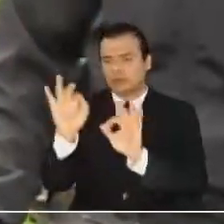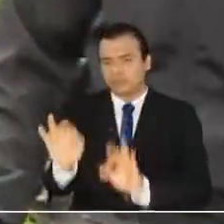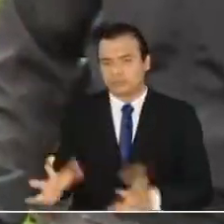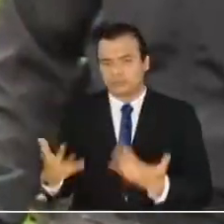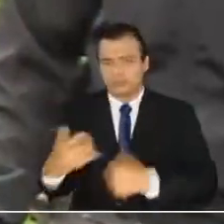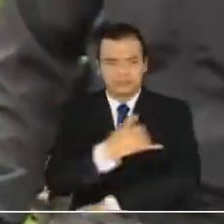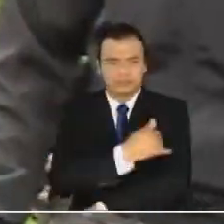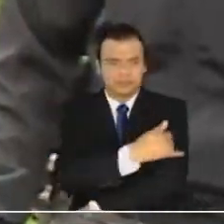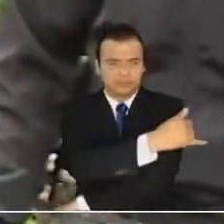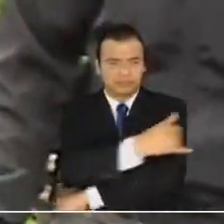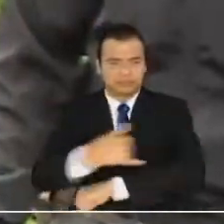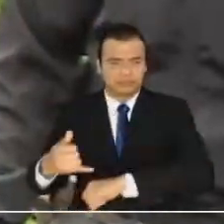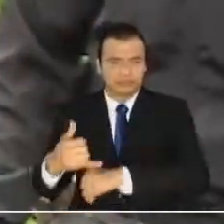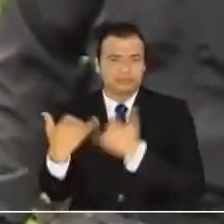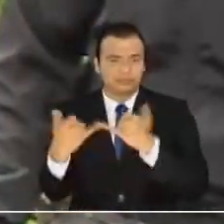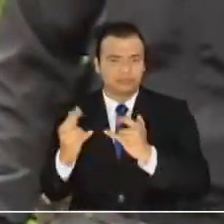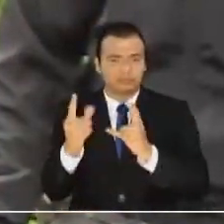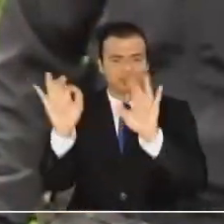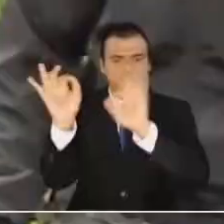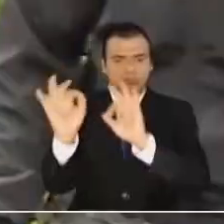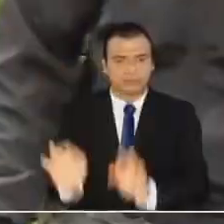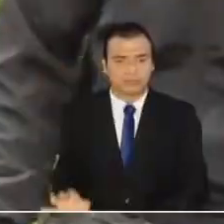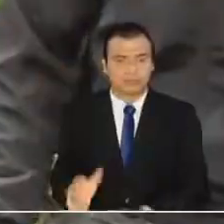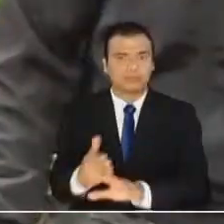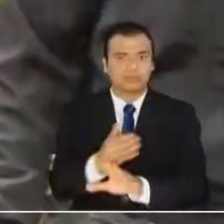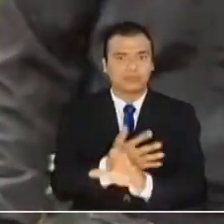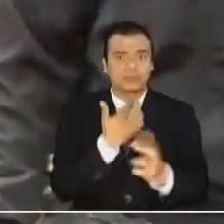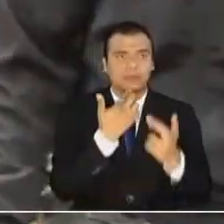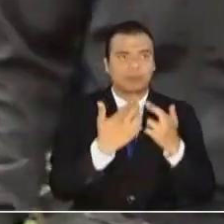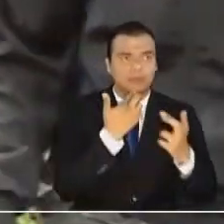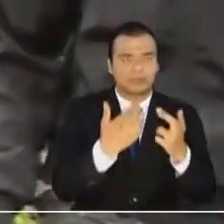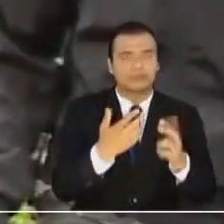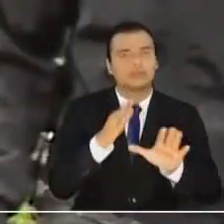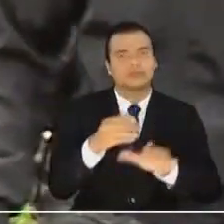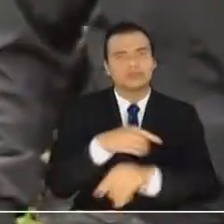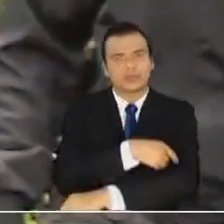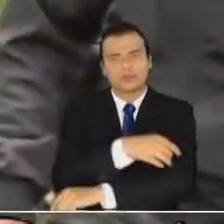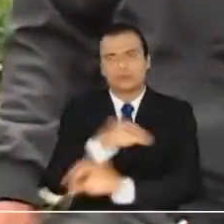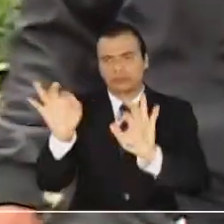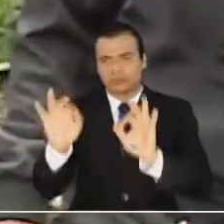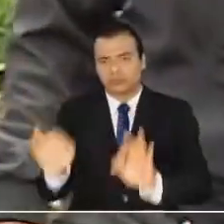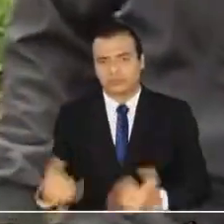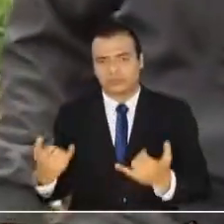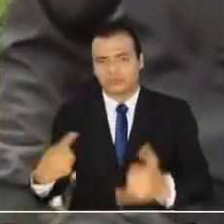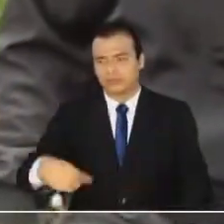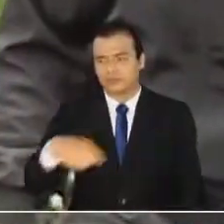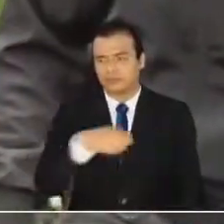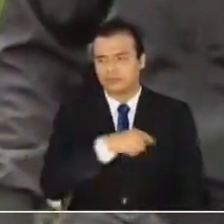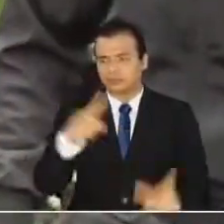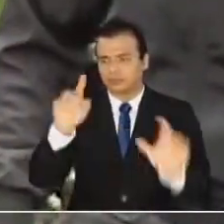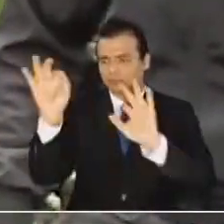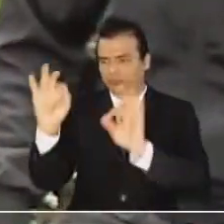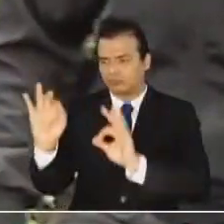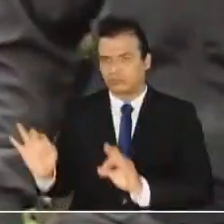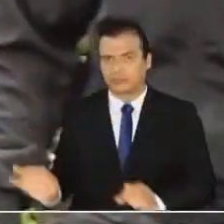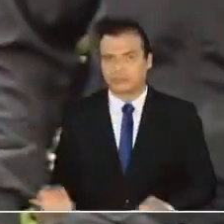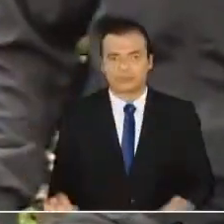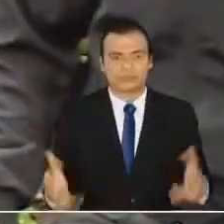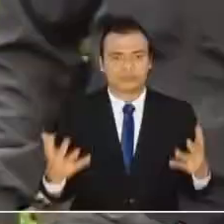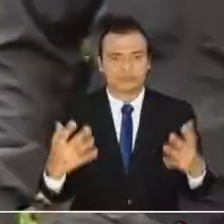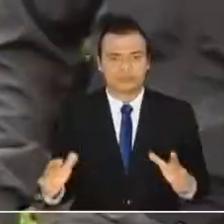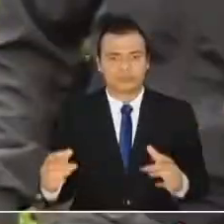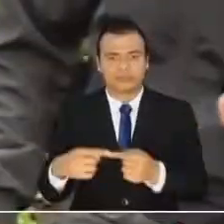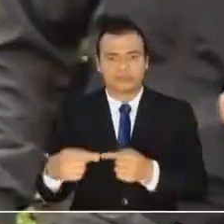requerimiento para muchos de los permisos que se deben solicitar, entonces ese es el primer paso. Ya en los próximos 2 o 3 semanas, yo